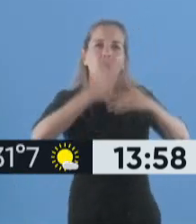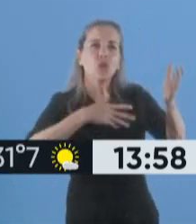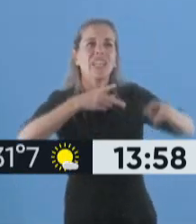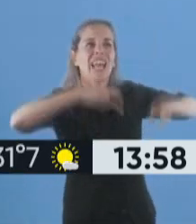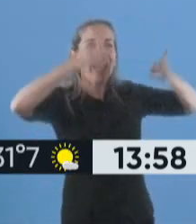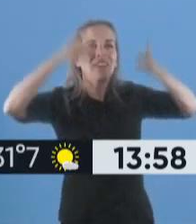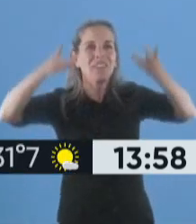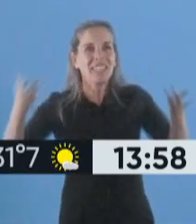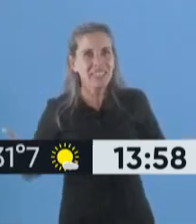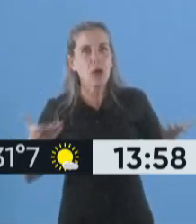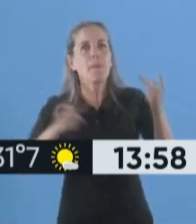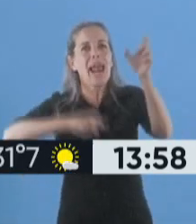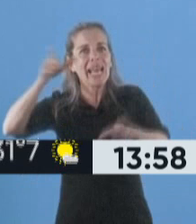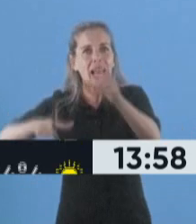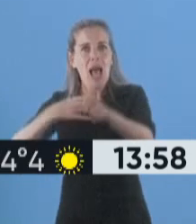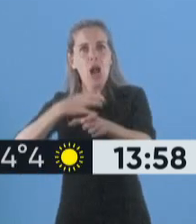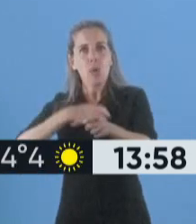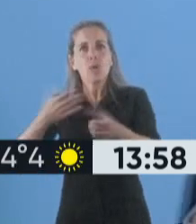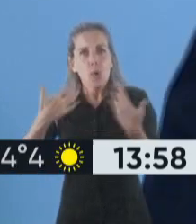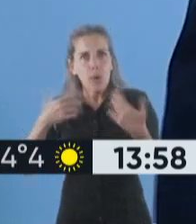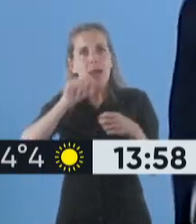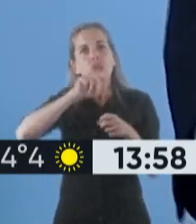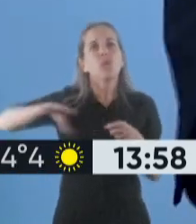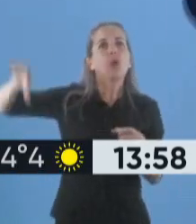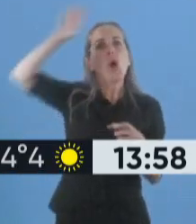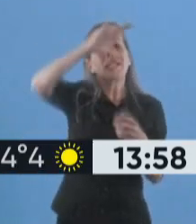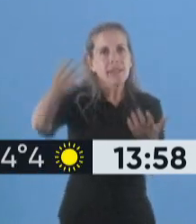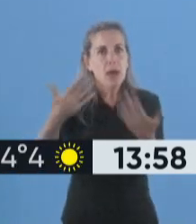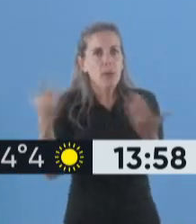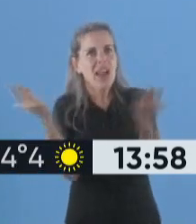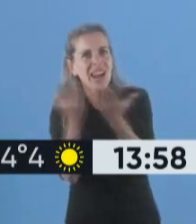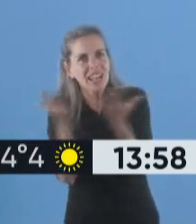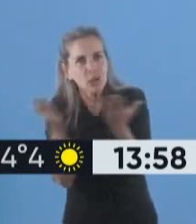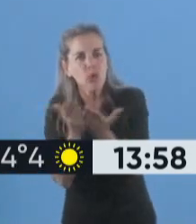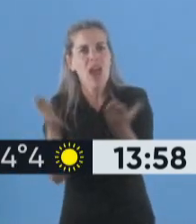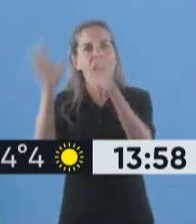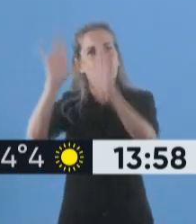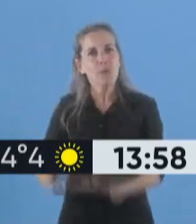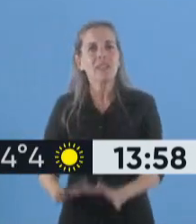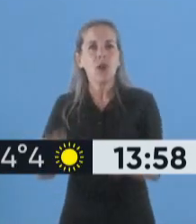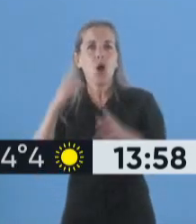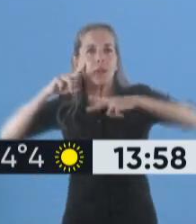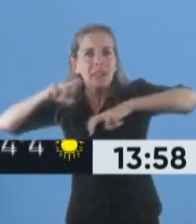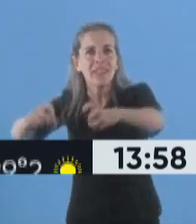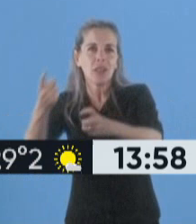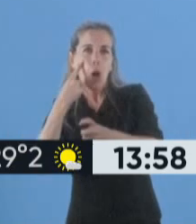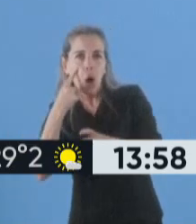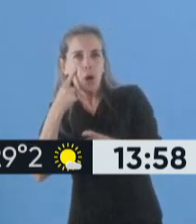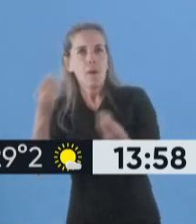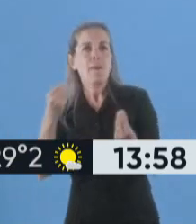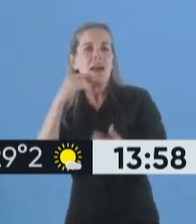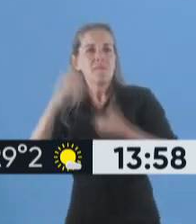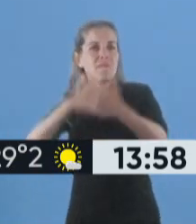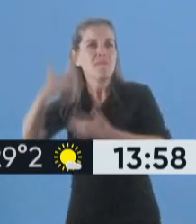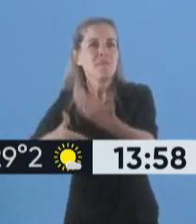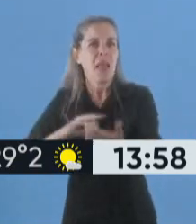aulas a los chicos y chicas que quieren y necesitan aumentar su capacidad de conocimiento para poder progresar en la